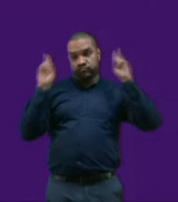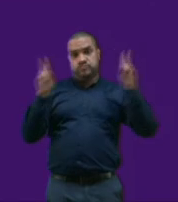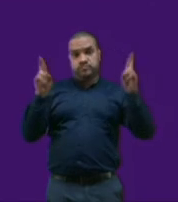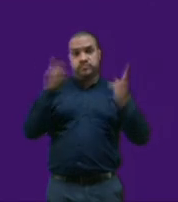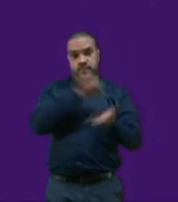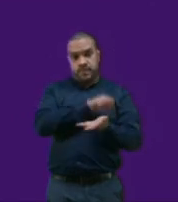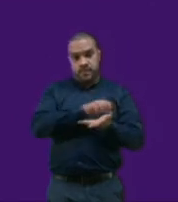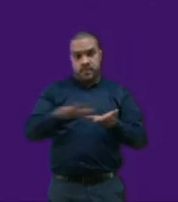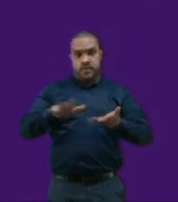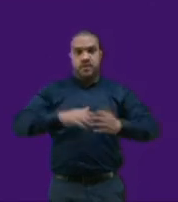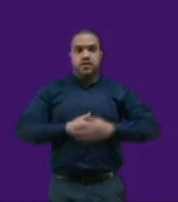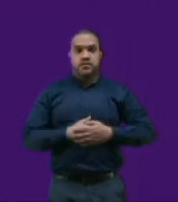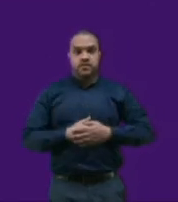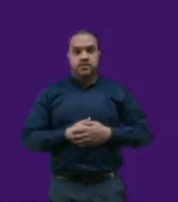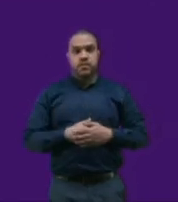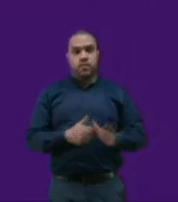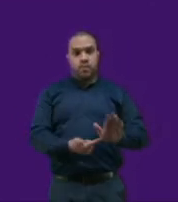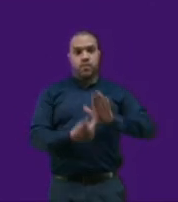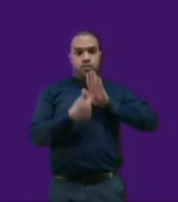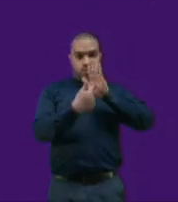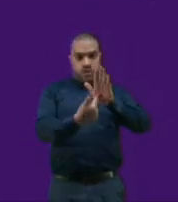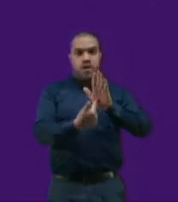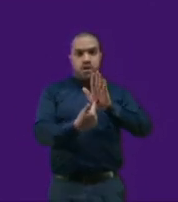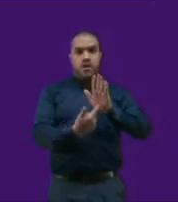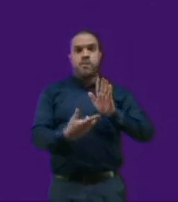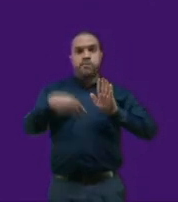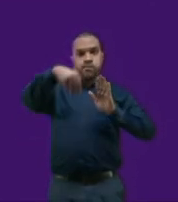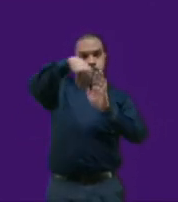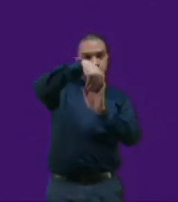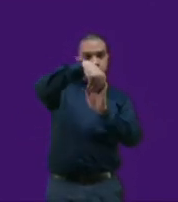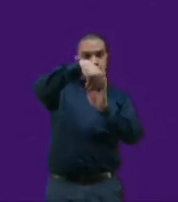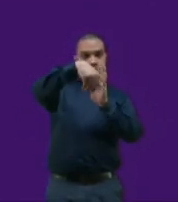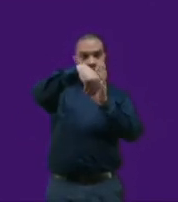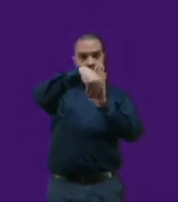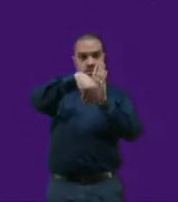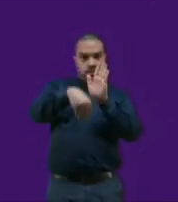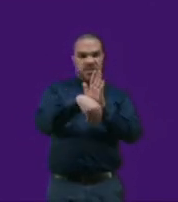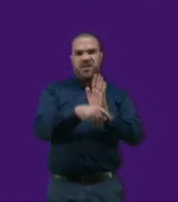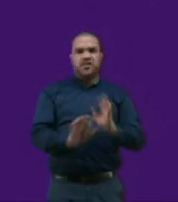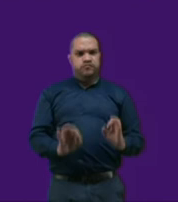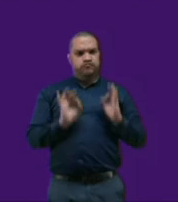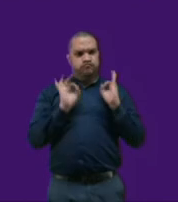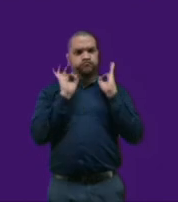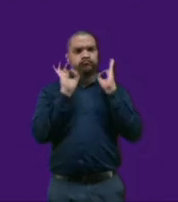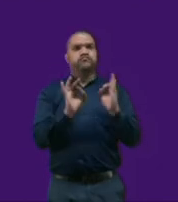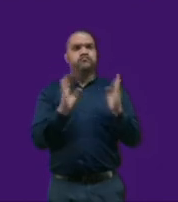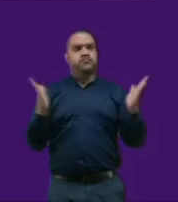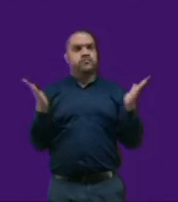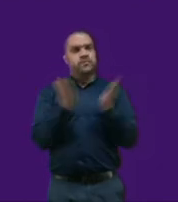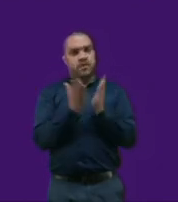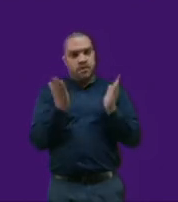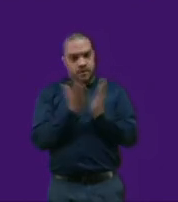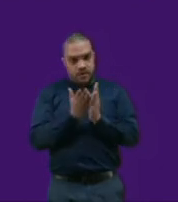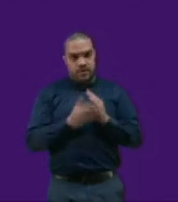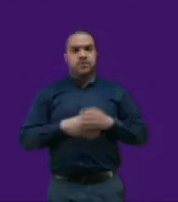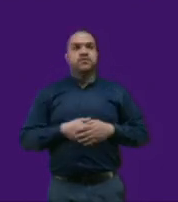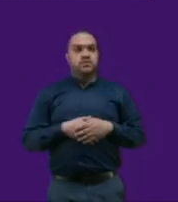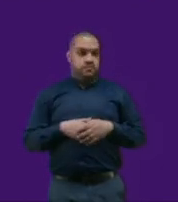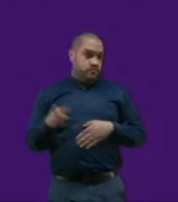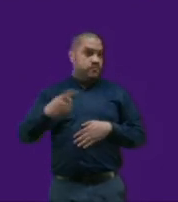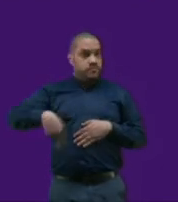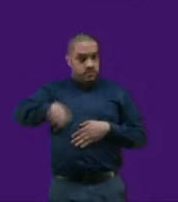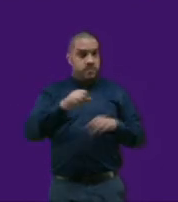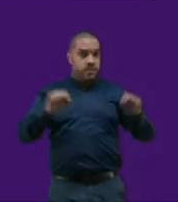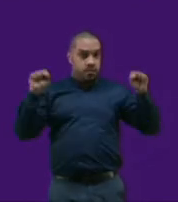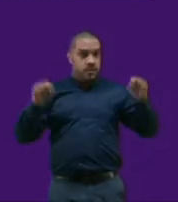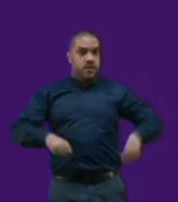freemium donde va a haber mucho contenido de alta calidad, educación de alta calidad, para que lo puedan tomar. Pero si una